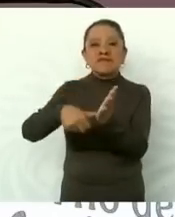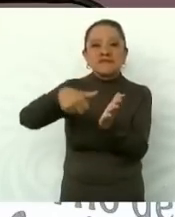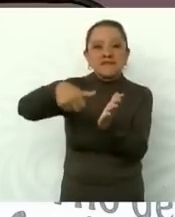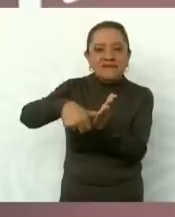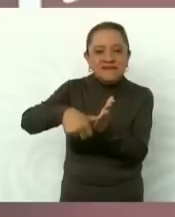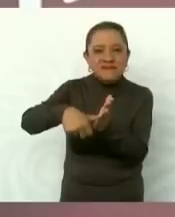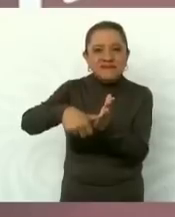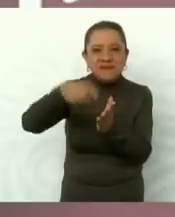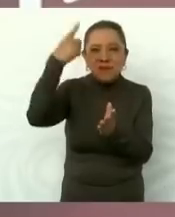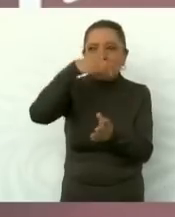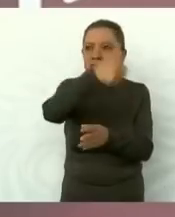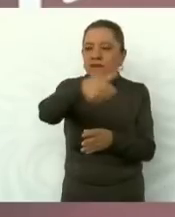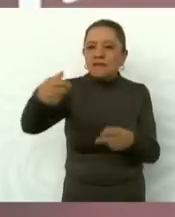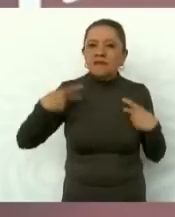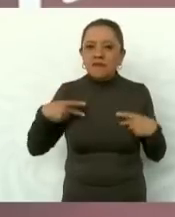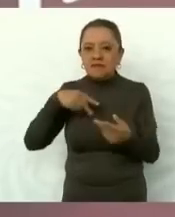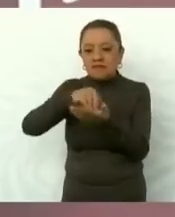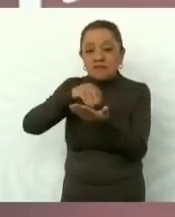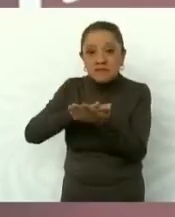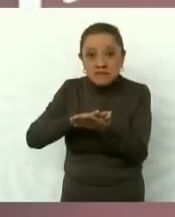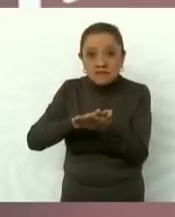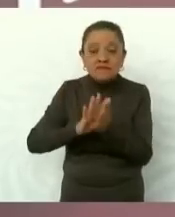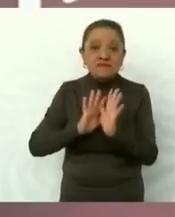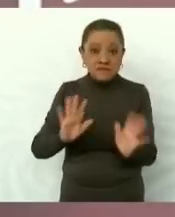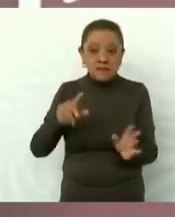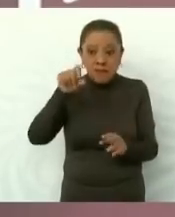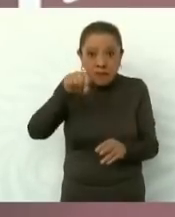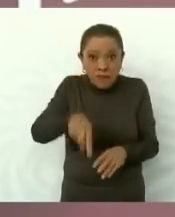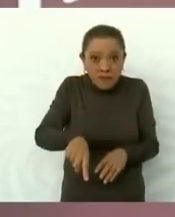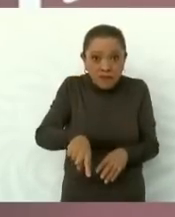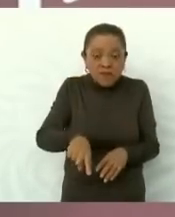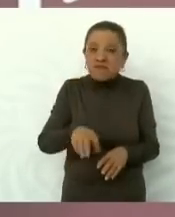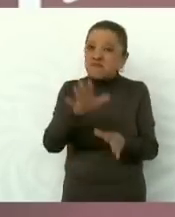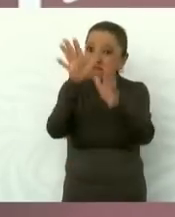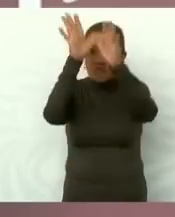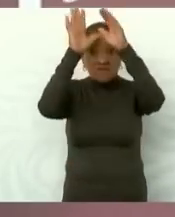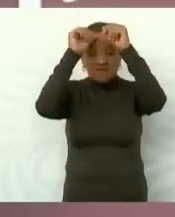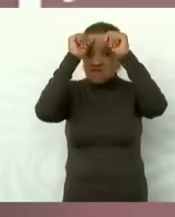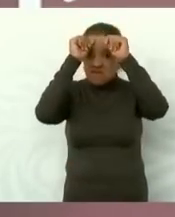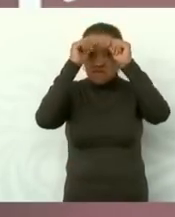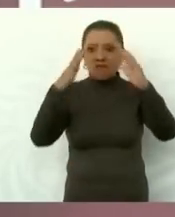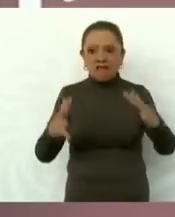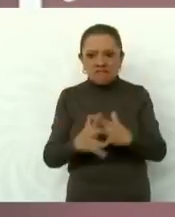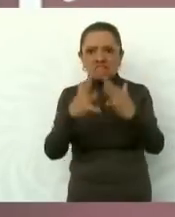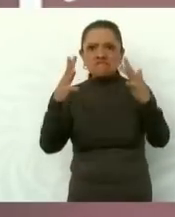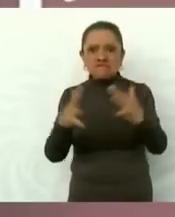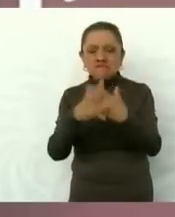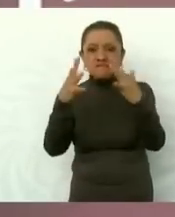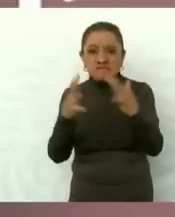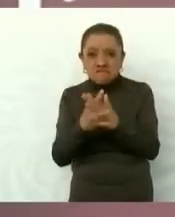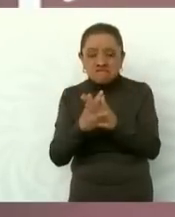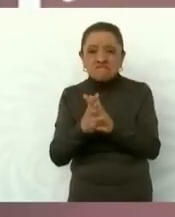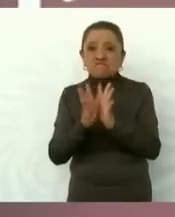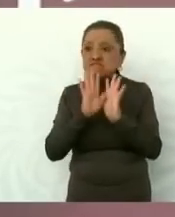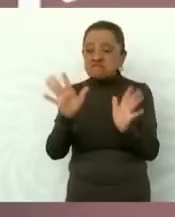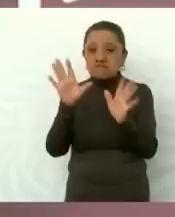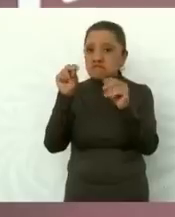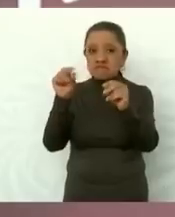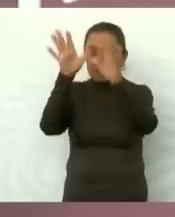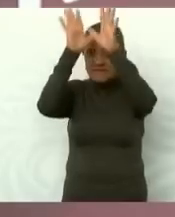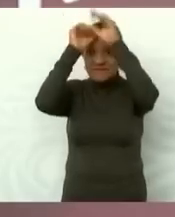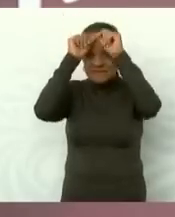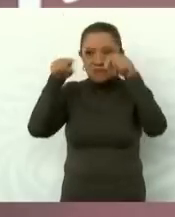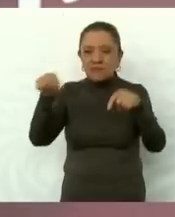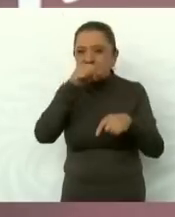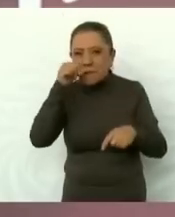reforma. Y después esos mismos conservadores que no estuvieron de acuerdo llamaron a un emperador para que viniera a